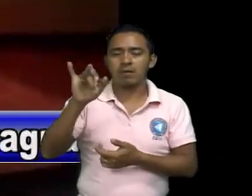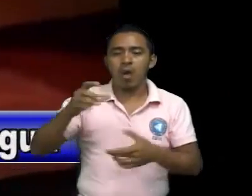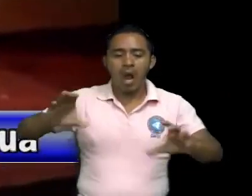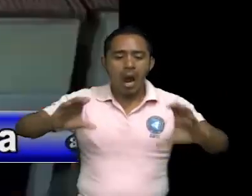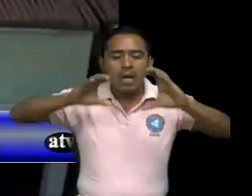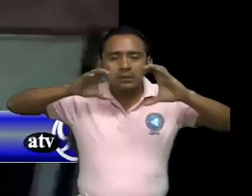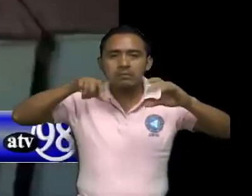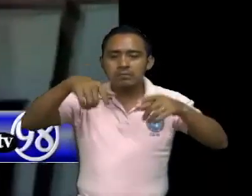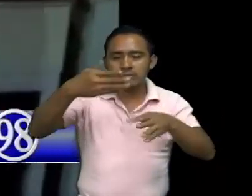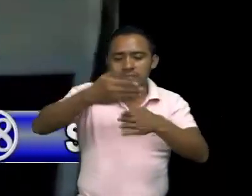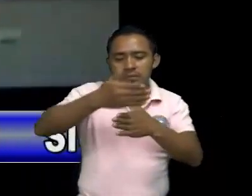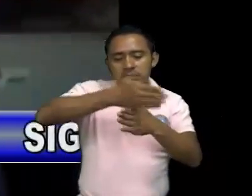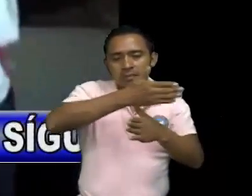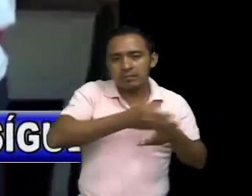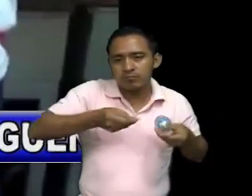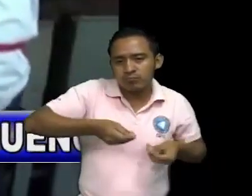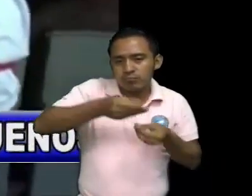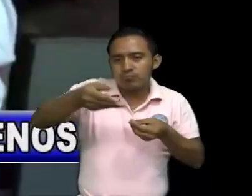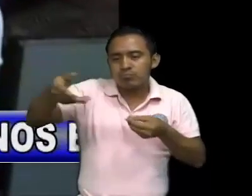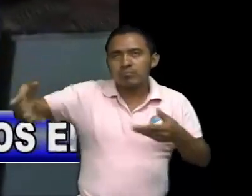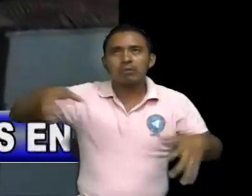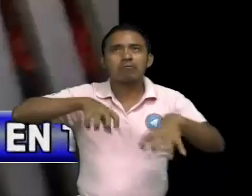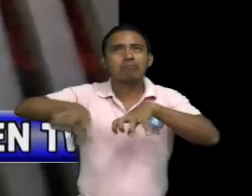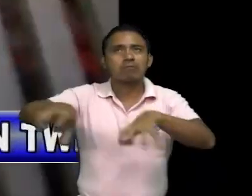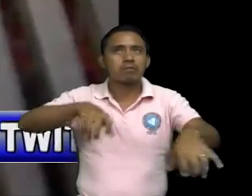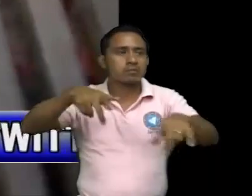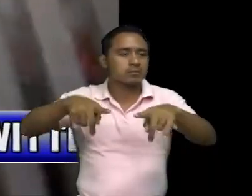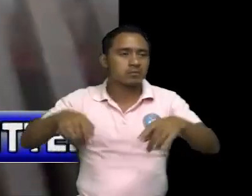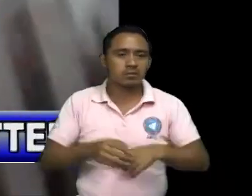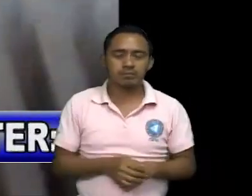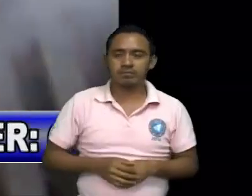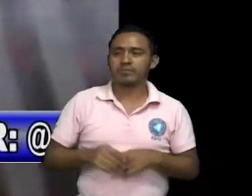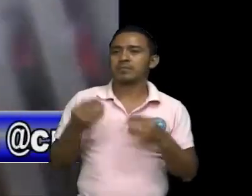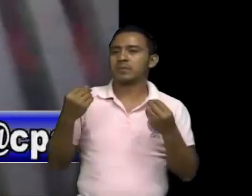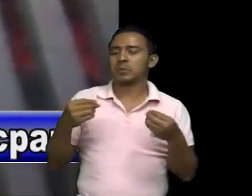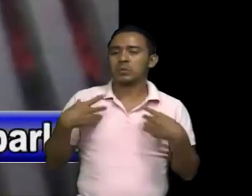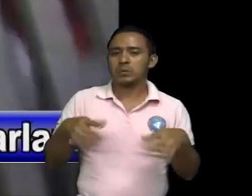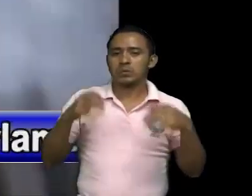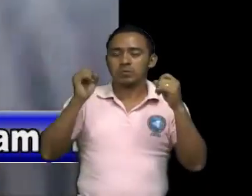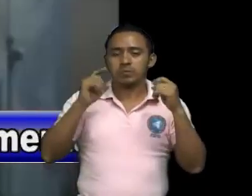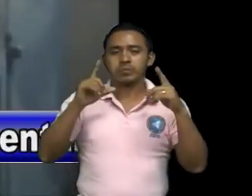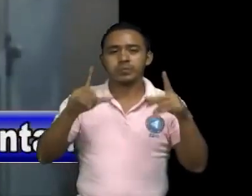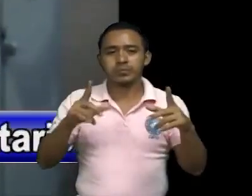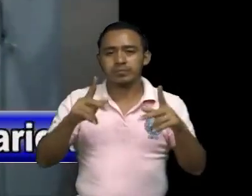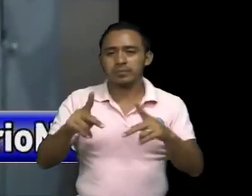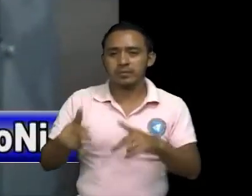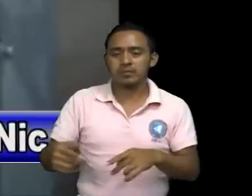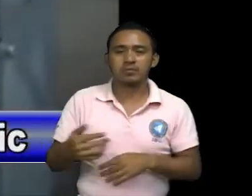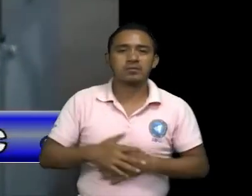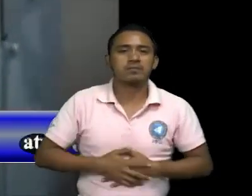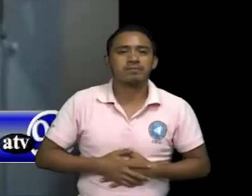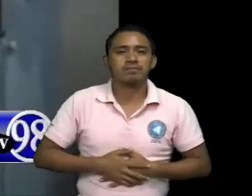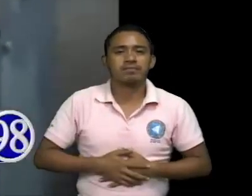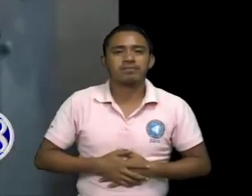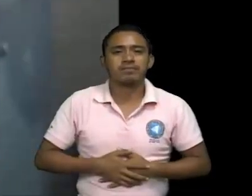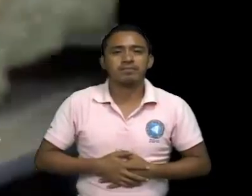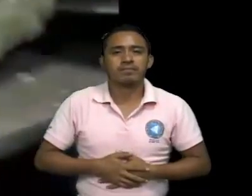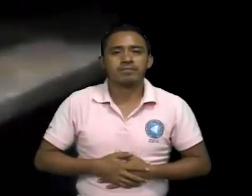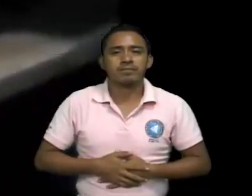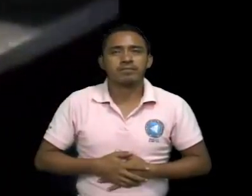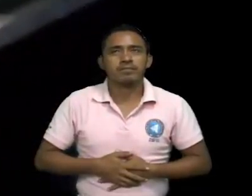entre los asistentes que acudieron al evento, que sobrepasó las expectativas de los organizadores.